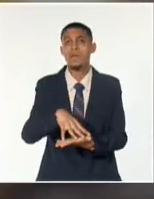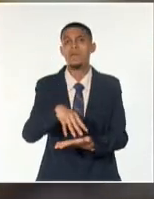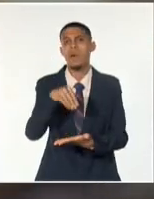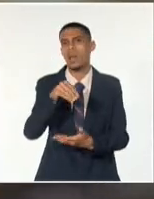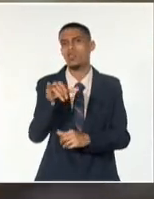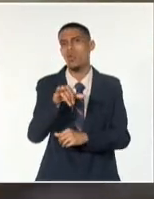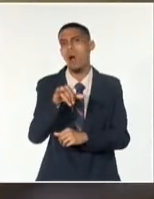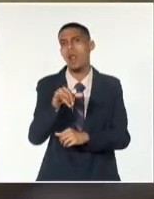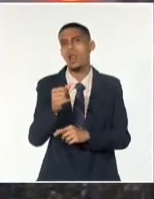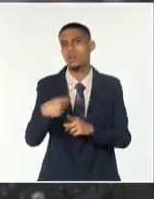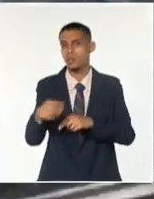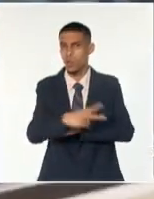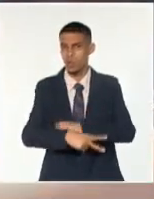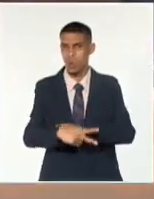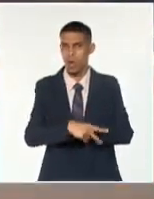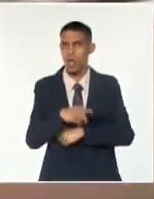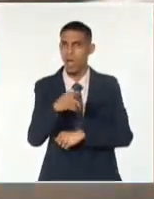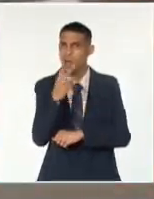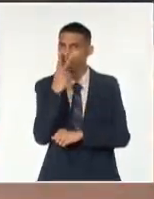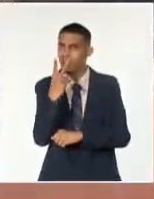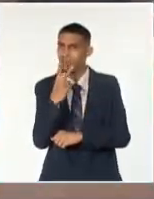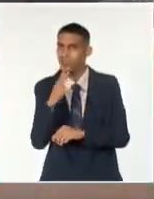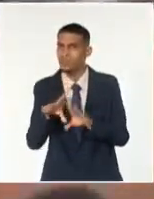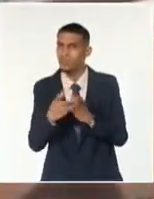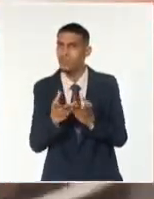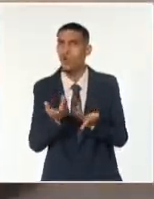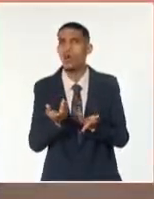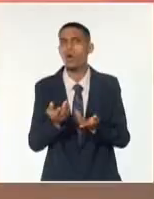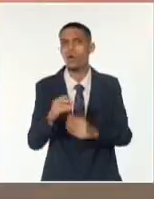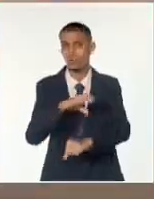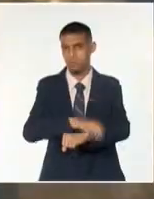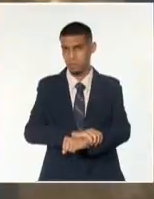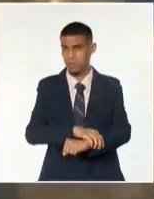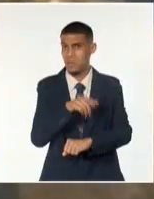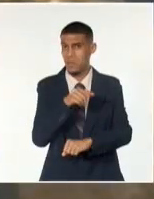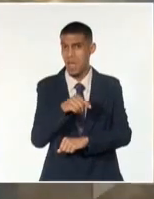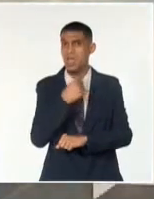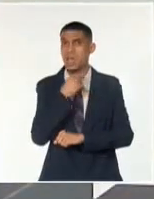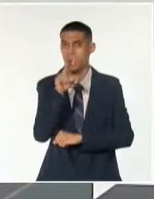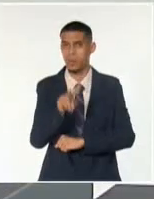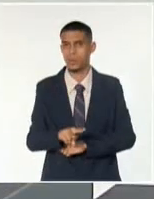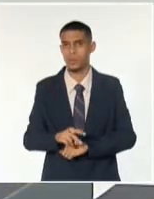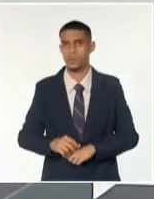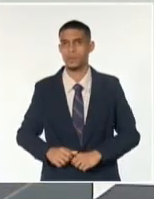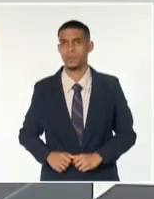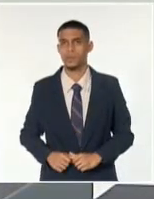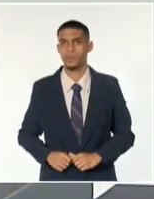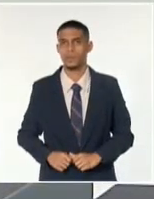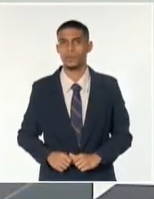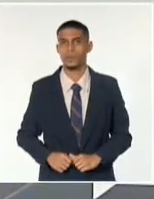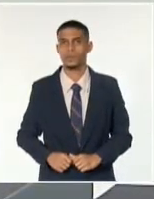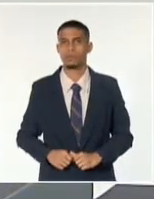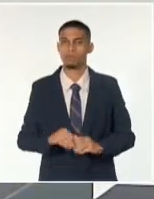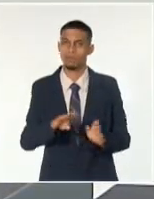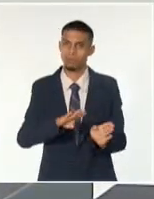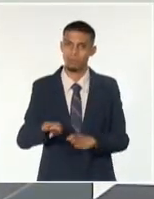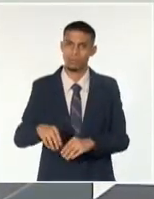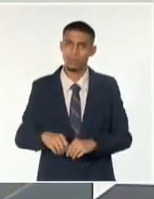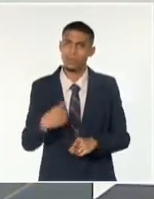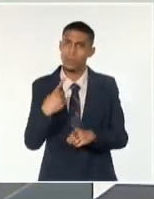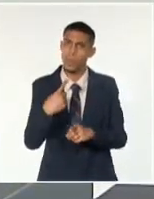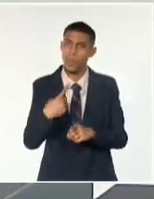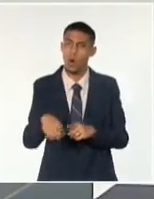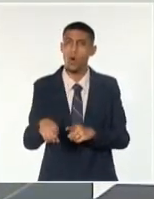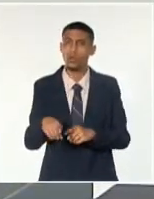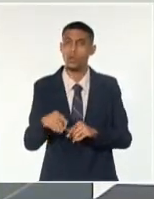Carondelet para tratar la crisis en el sistema penitenciario de ese país. Y el cohete Miura 1 despegó